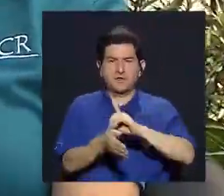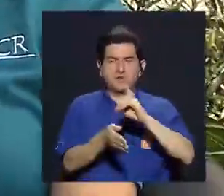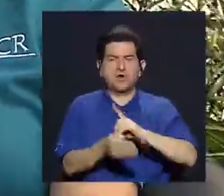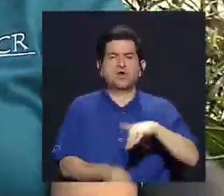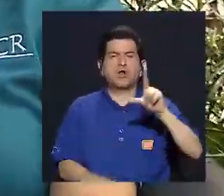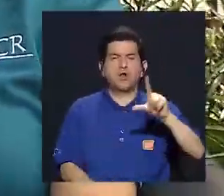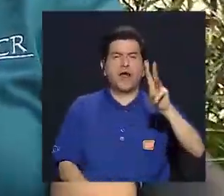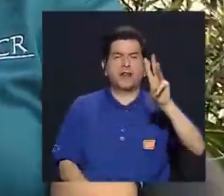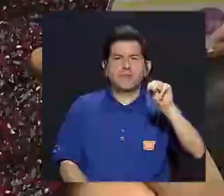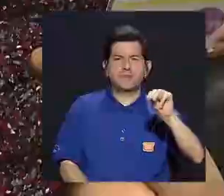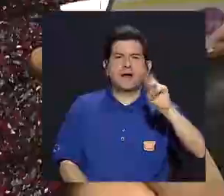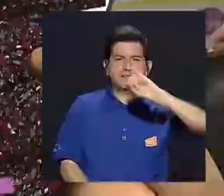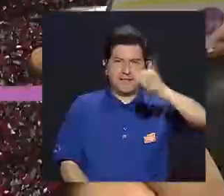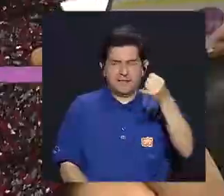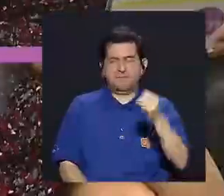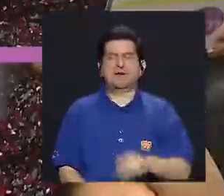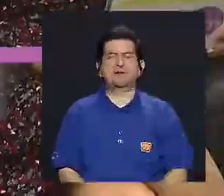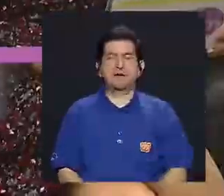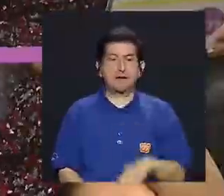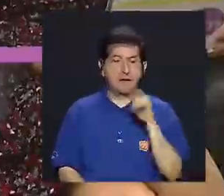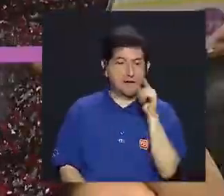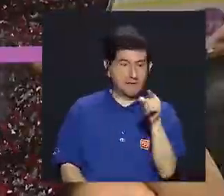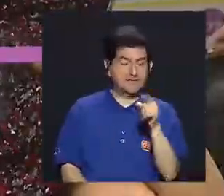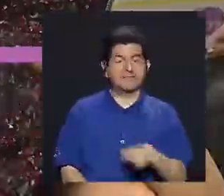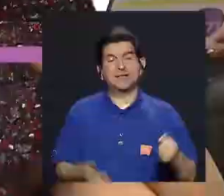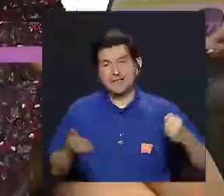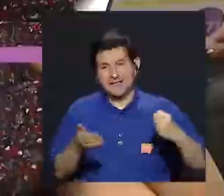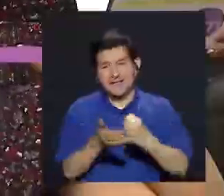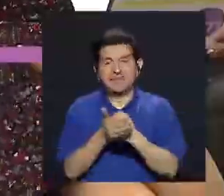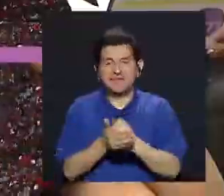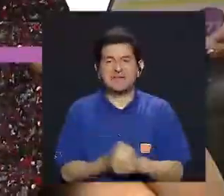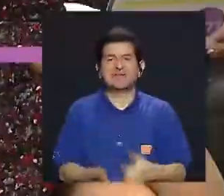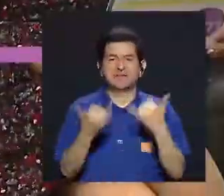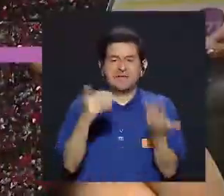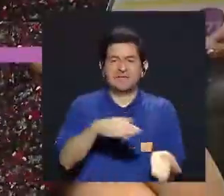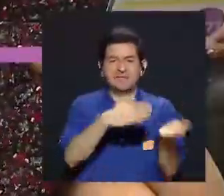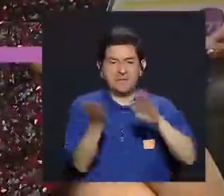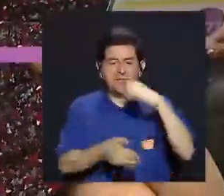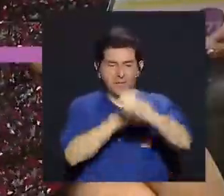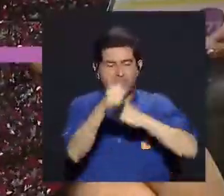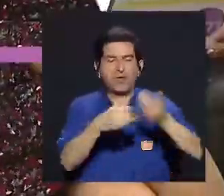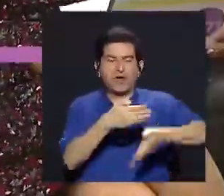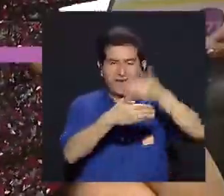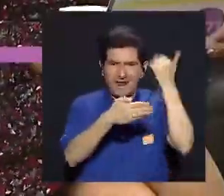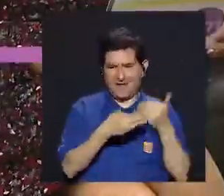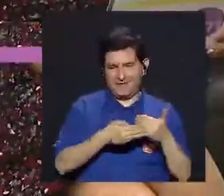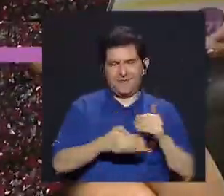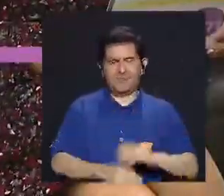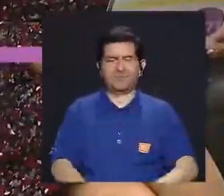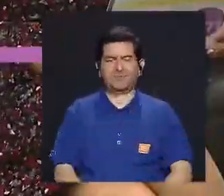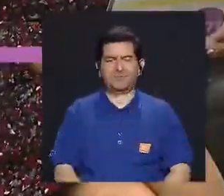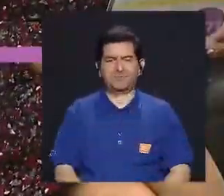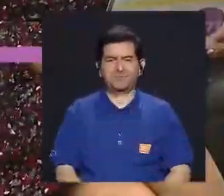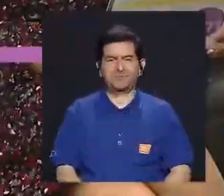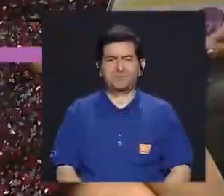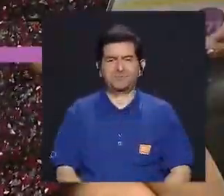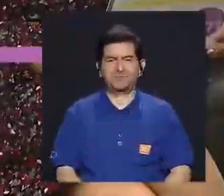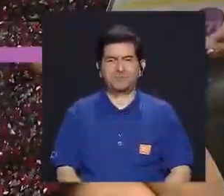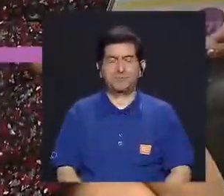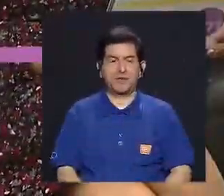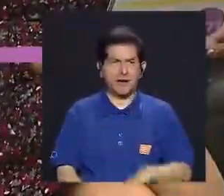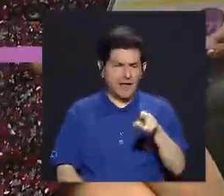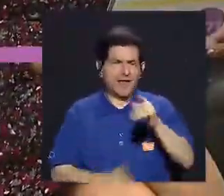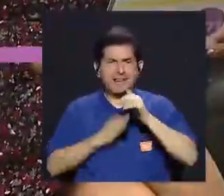leonardo mata jiménez verdad que fue fue porque lamentablemente el doctor mata falleció el año pasado y fue un